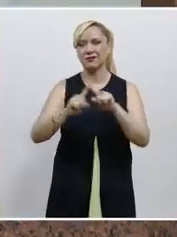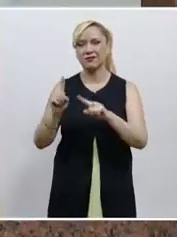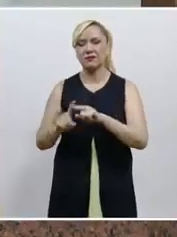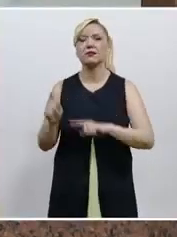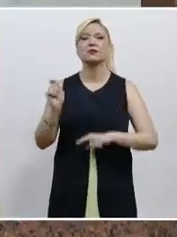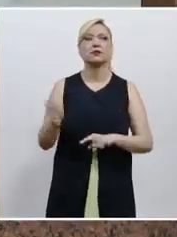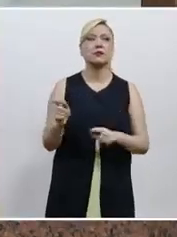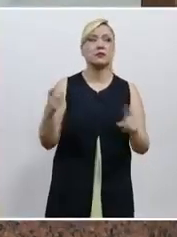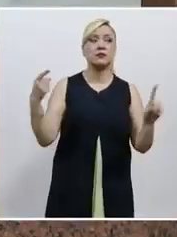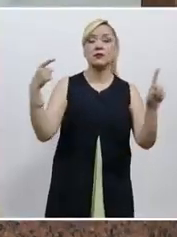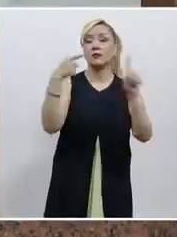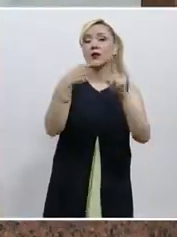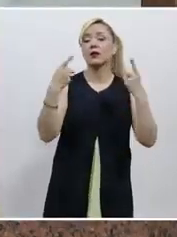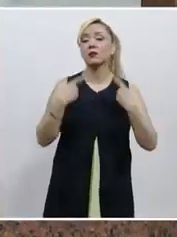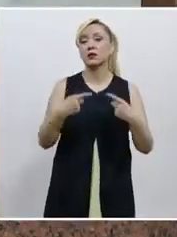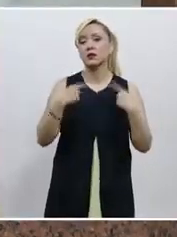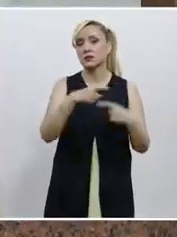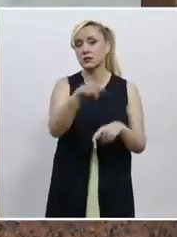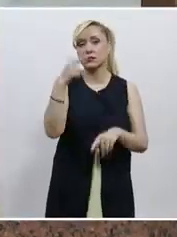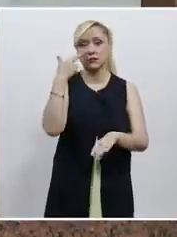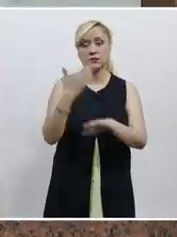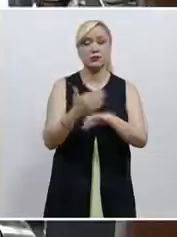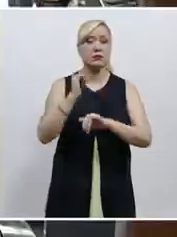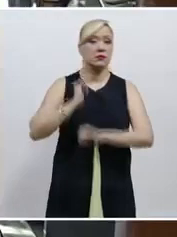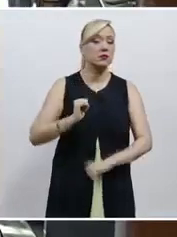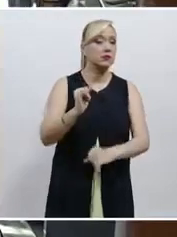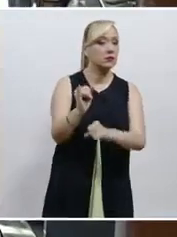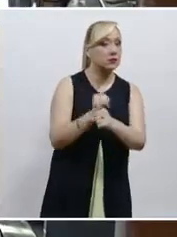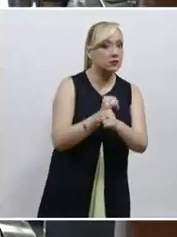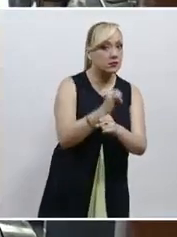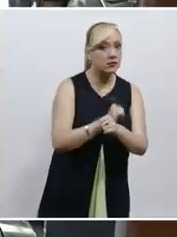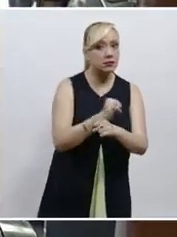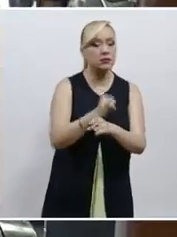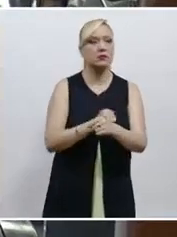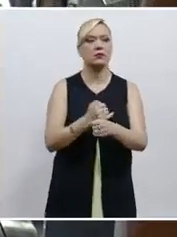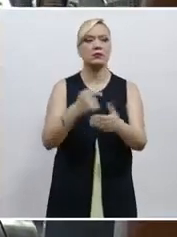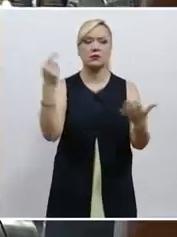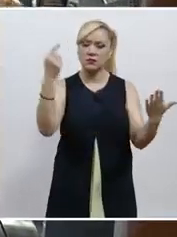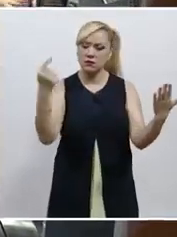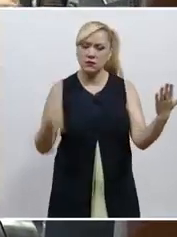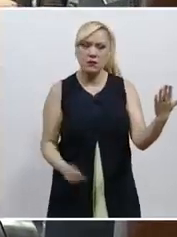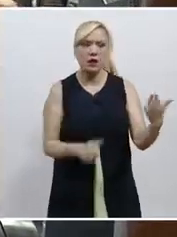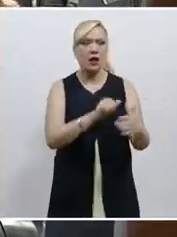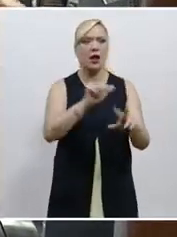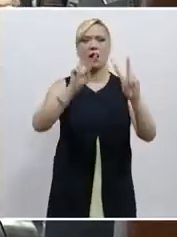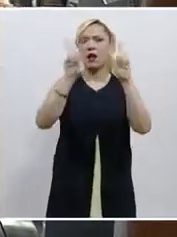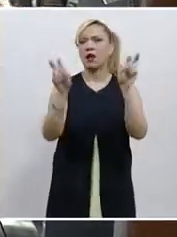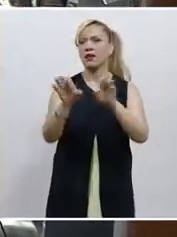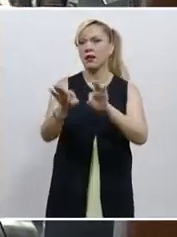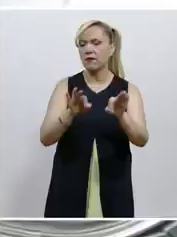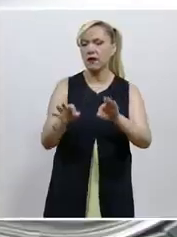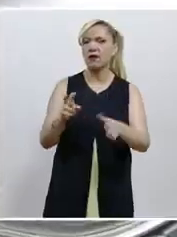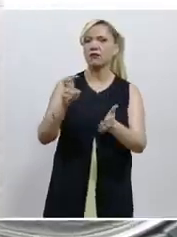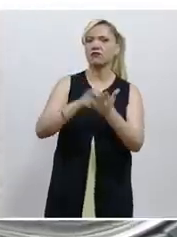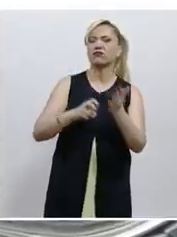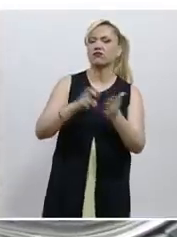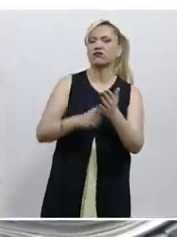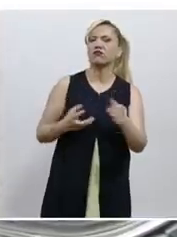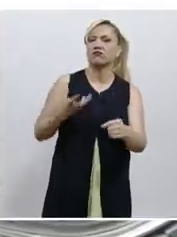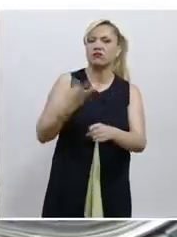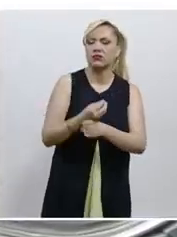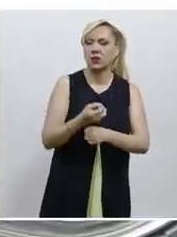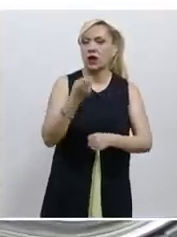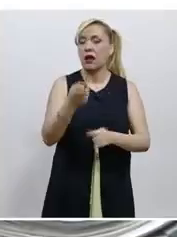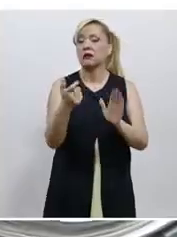en particular, a las personas encargadas de investigar y sustanciar asuntos de índole laboral y disciplinario. Dicho protocolo